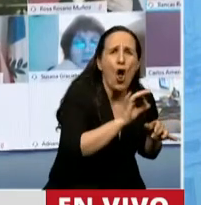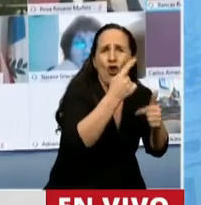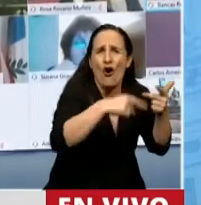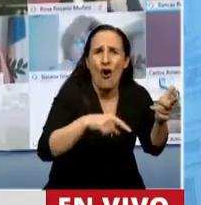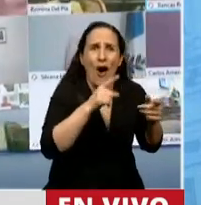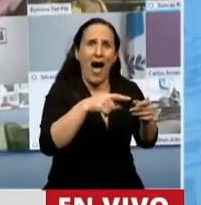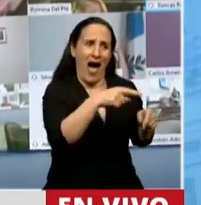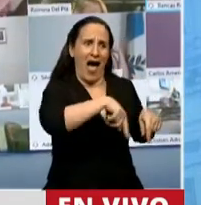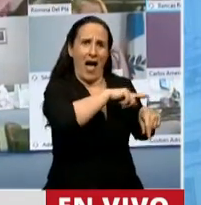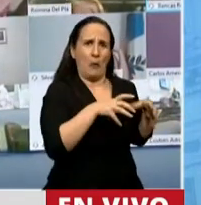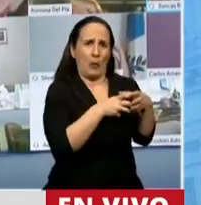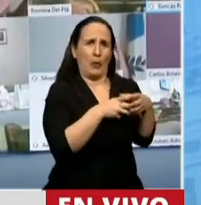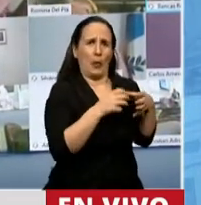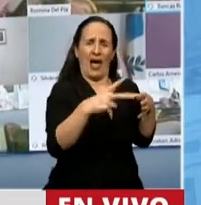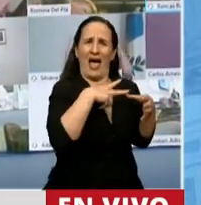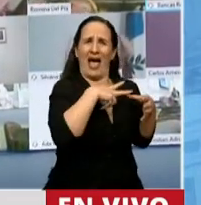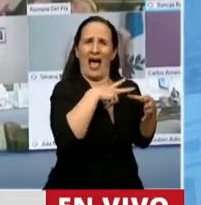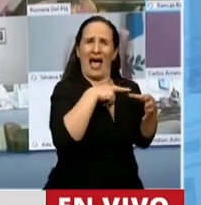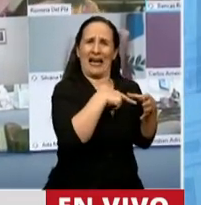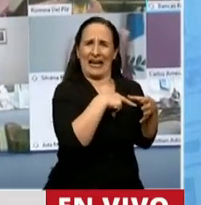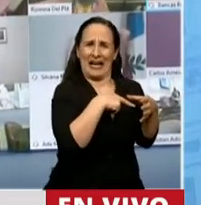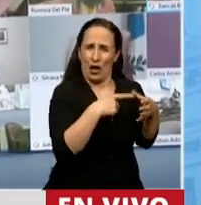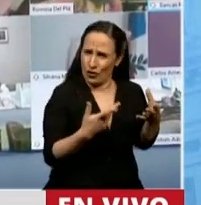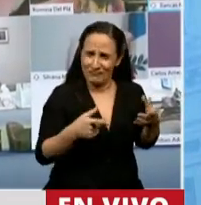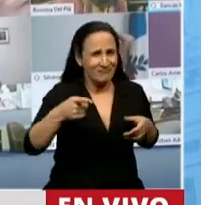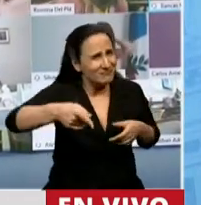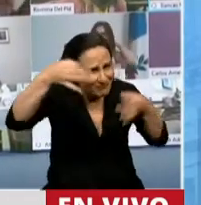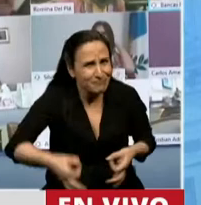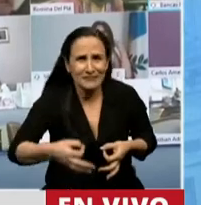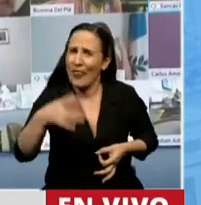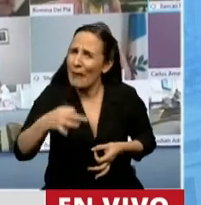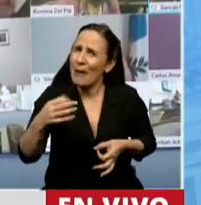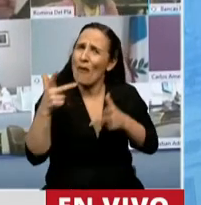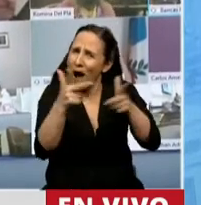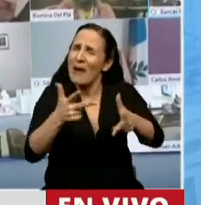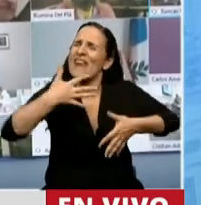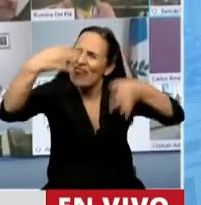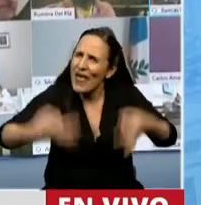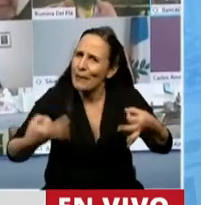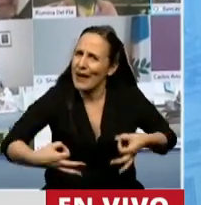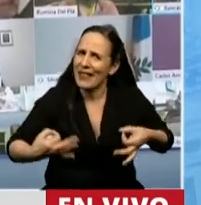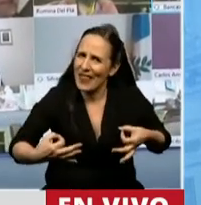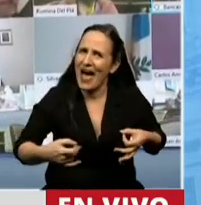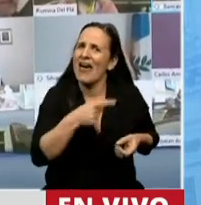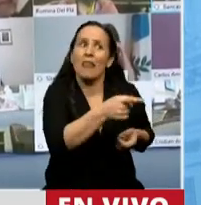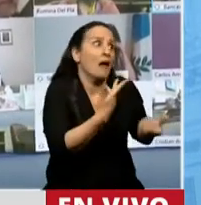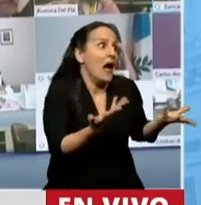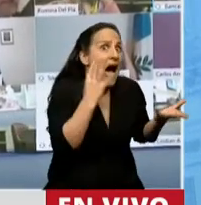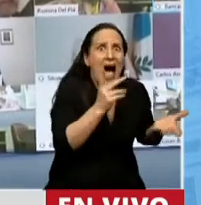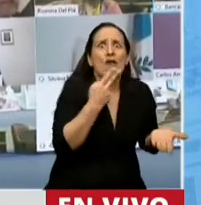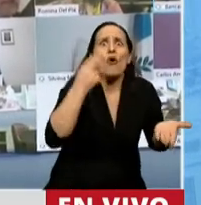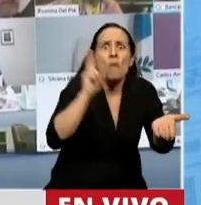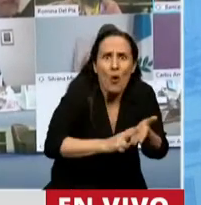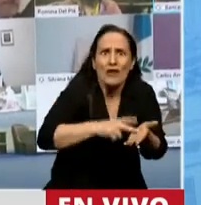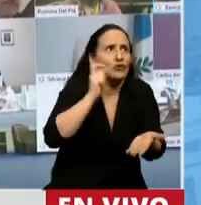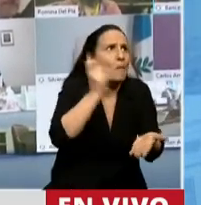además con las riquezas. ¿Cuándo va a ser el momento de discutir de verdad si no tienen que devolver en impuestos, por lo menos,